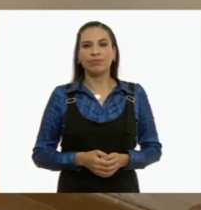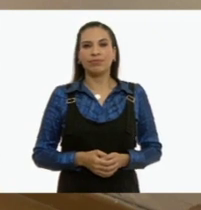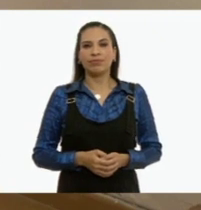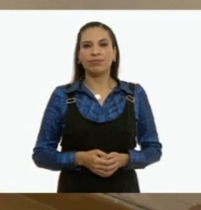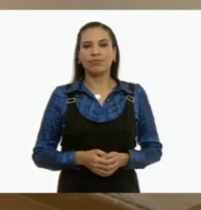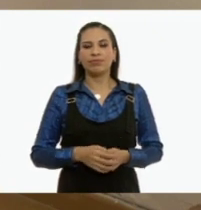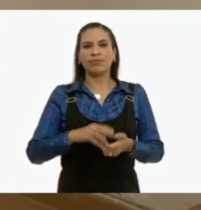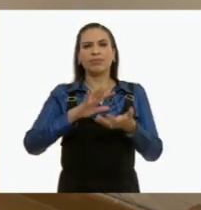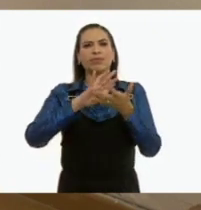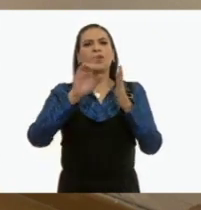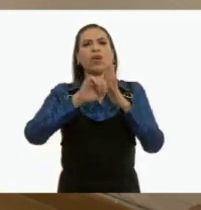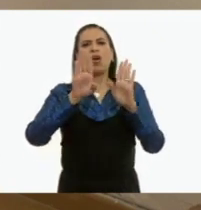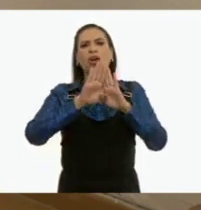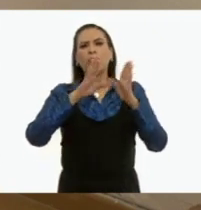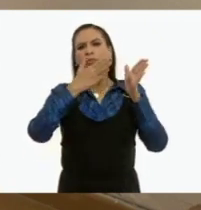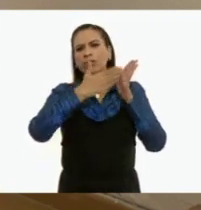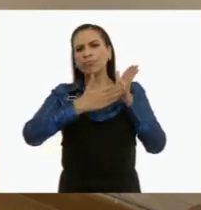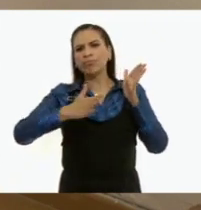La evolución del contrabajo